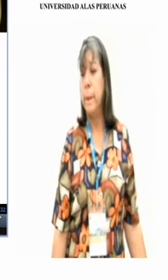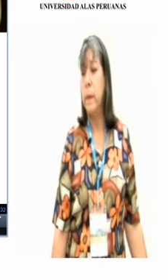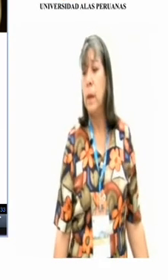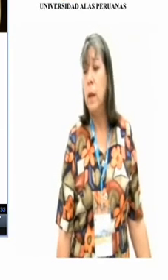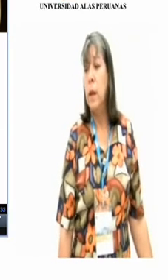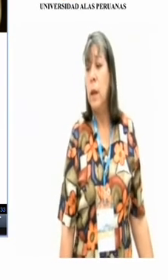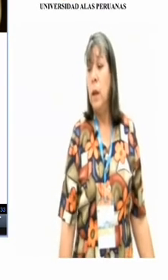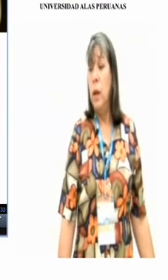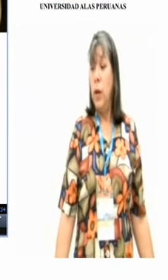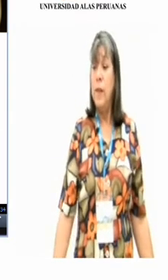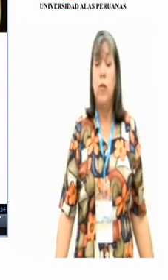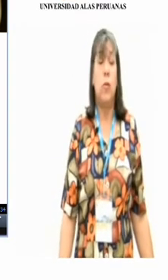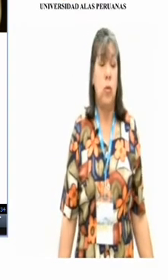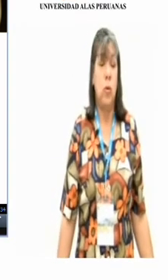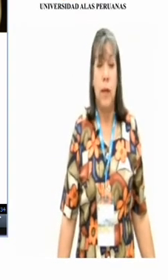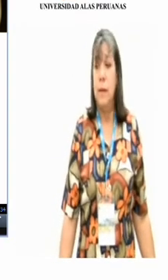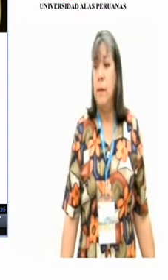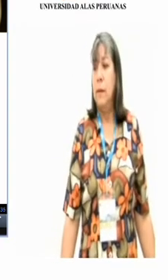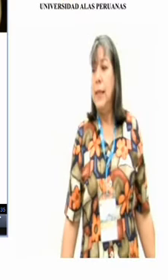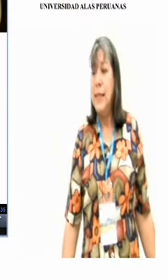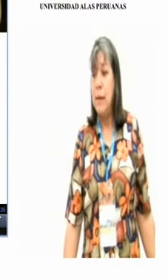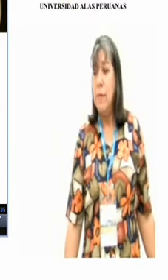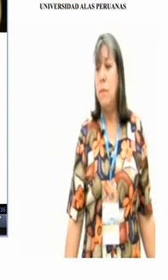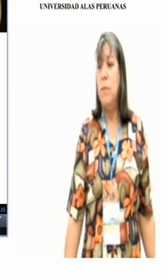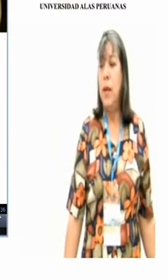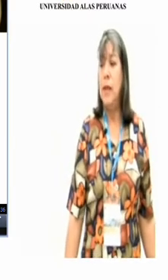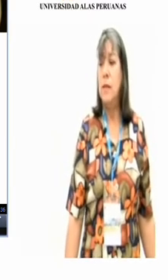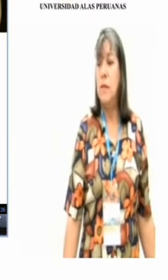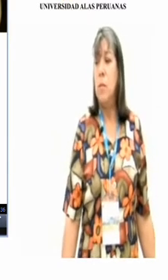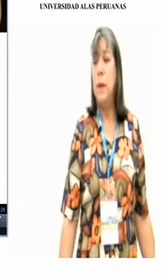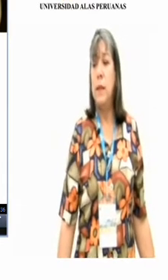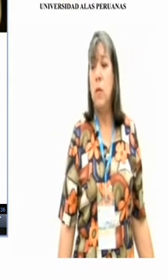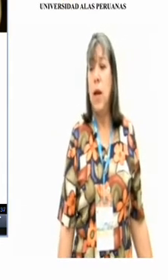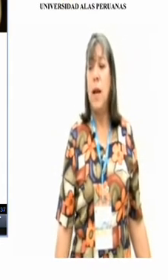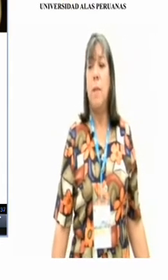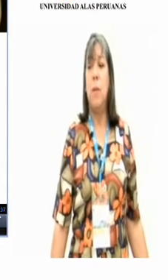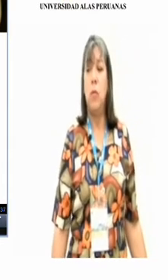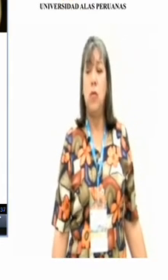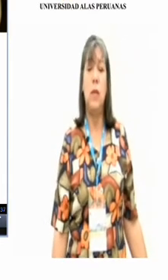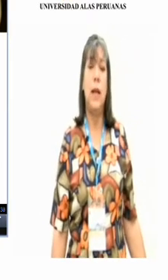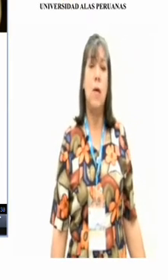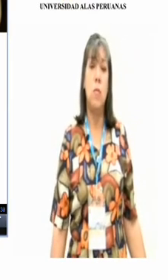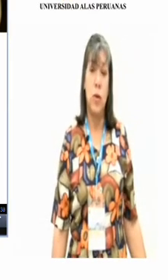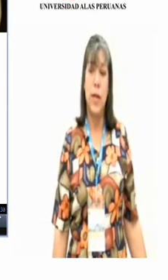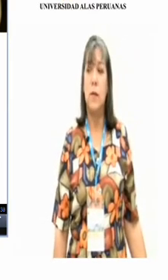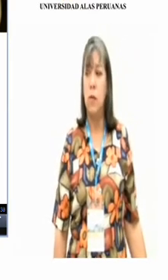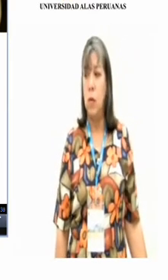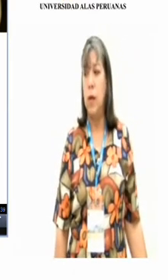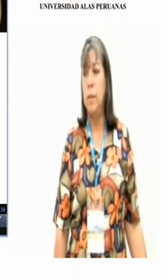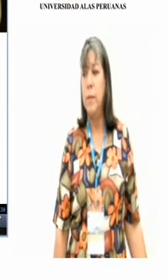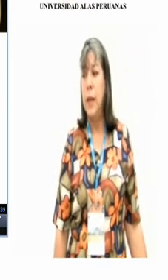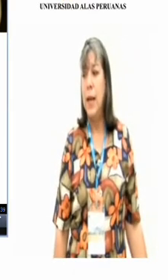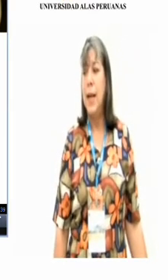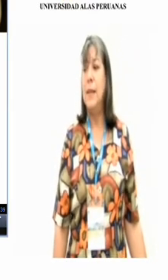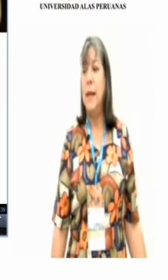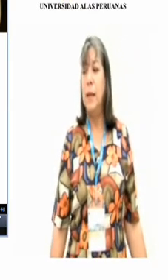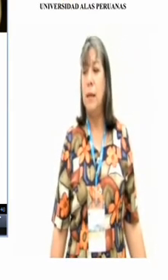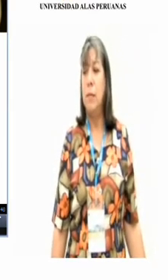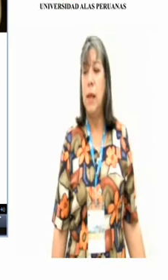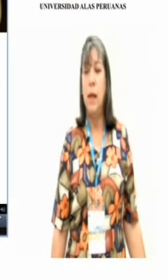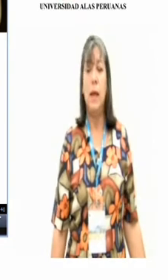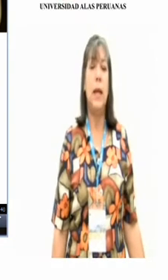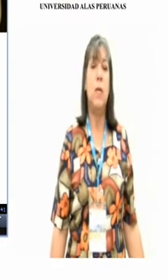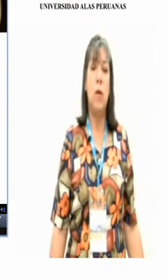oportuno. Los instructores deben poner atención particular en la promoción de las comunicaciones,